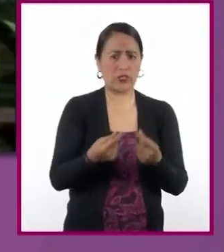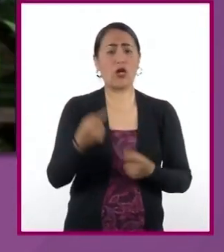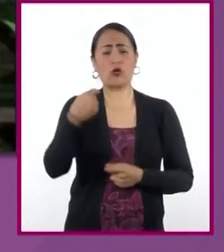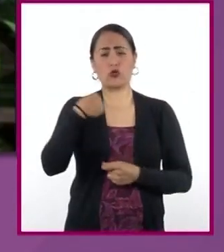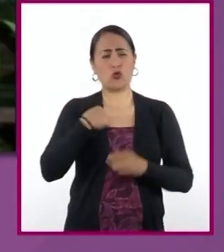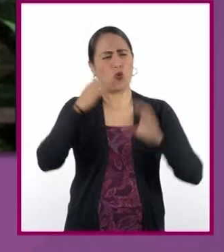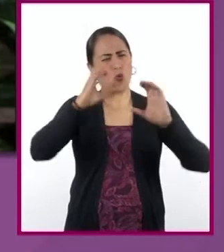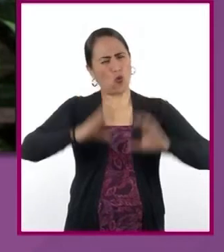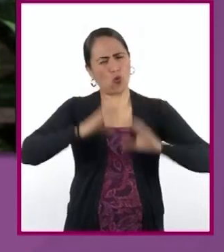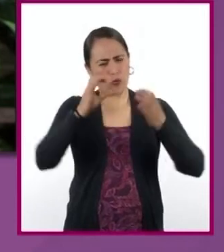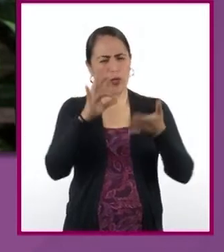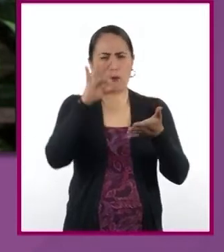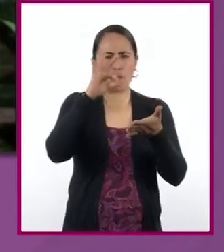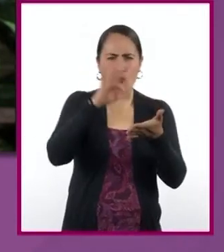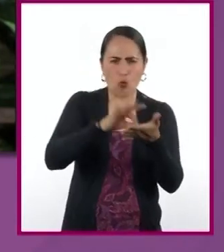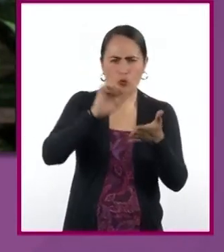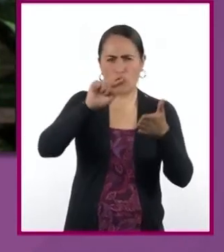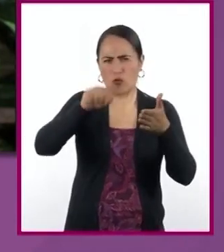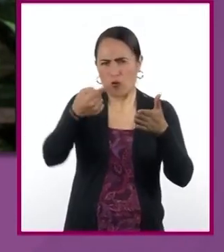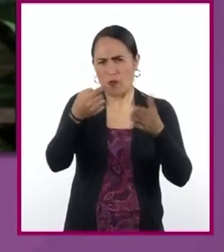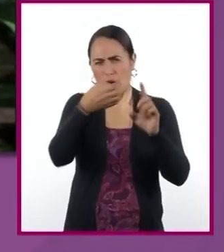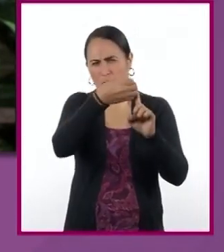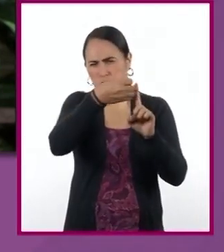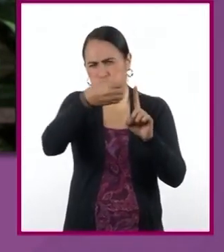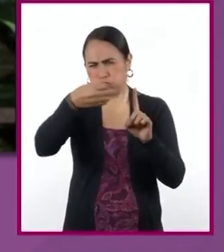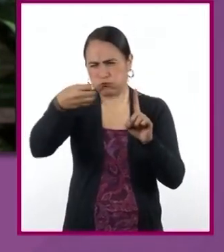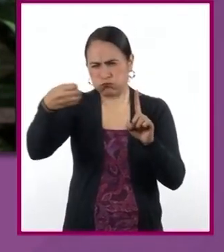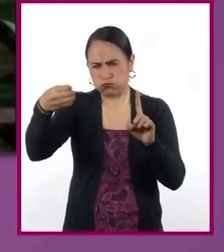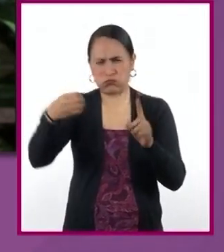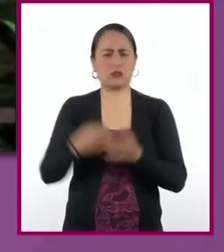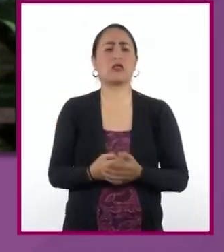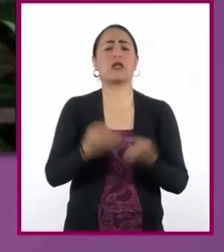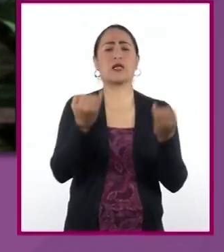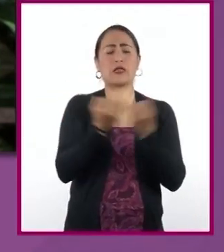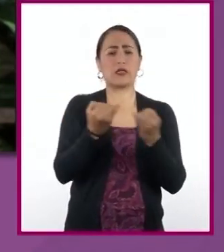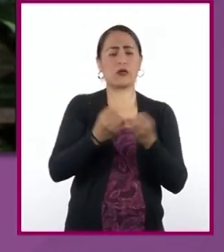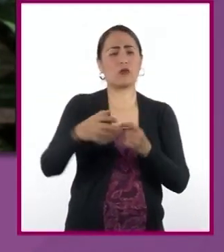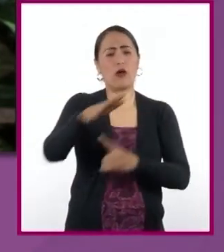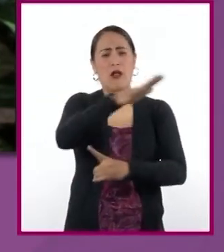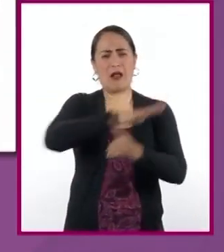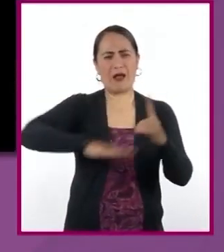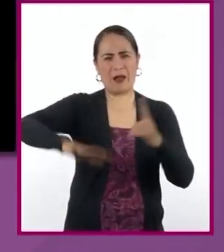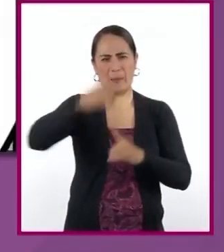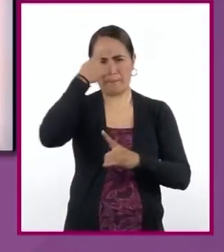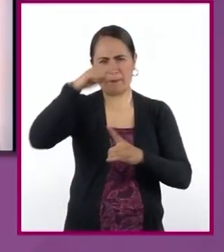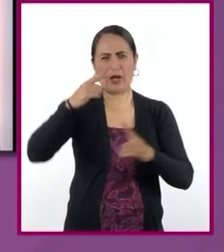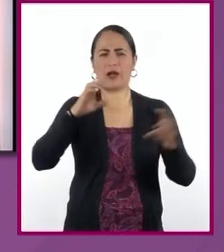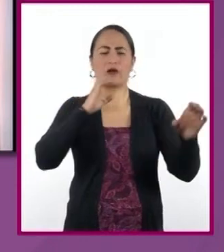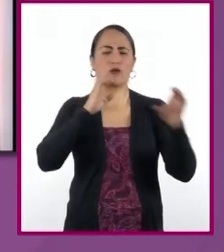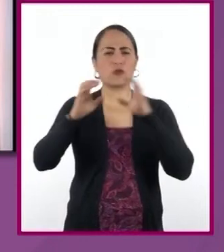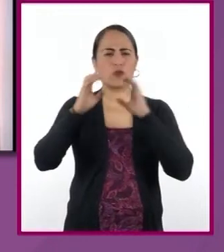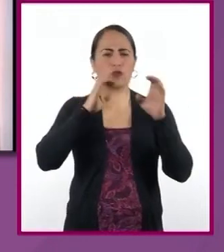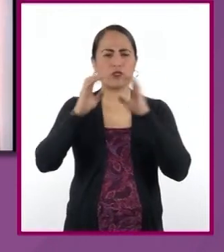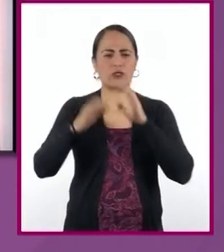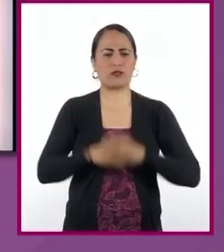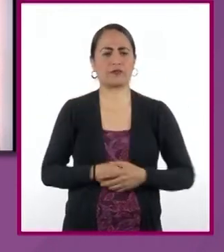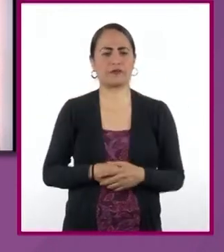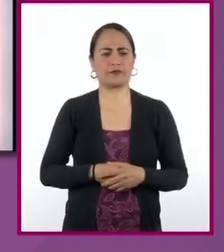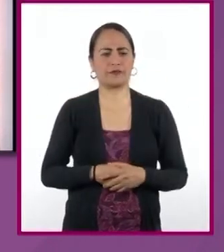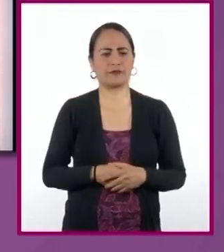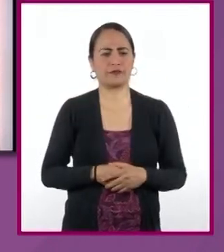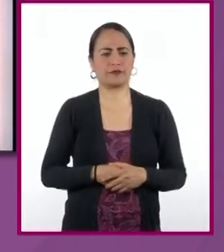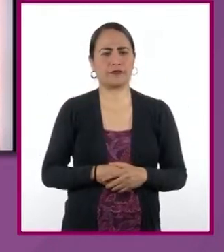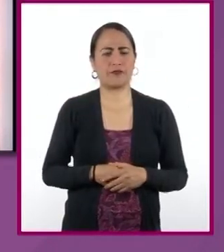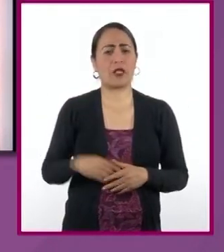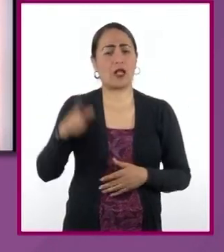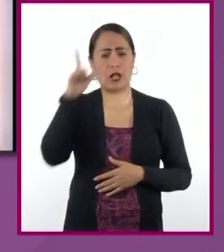buen uso de la puntuación y la sintaxis y consideré el contexto formal de comunicación. Lo que se excluye en el